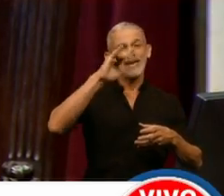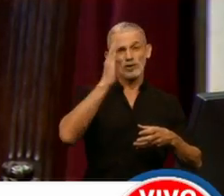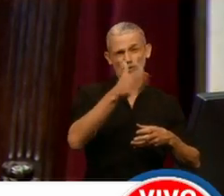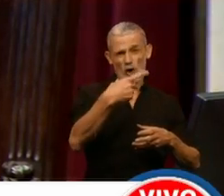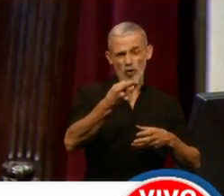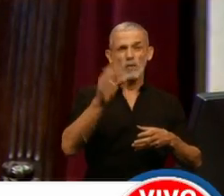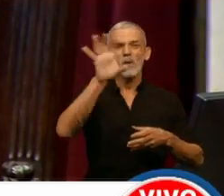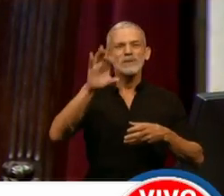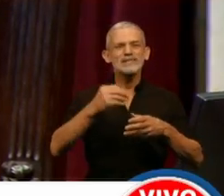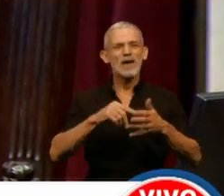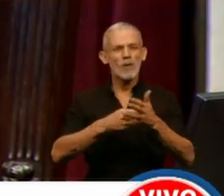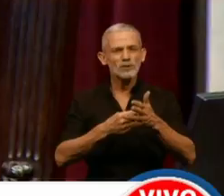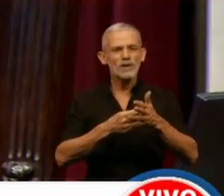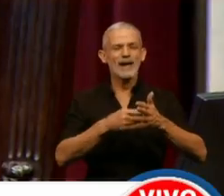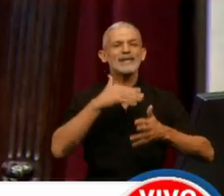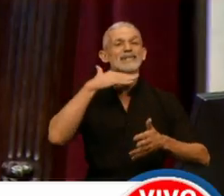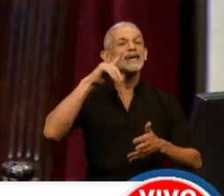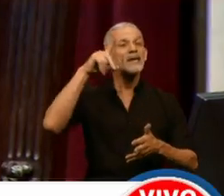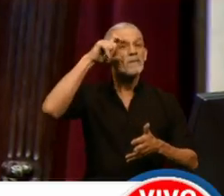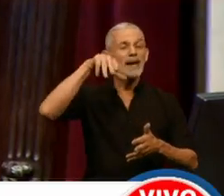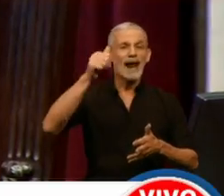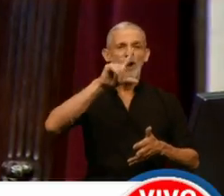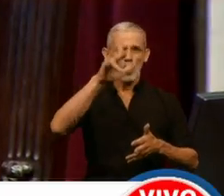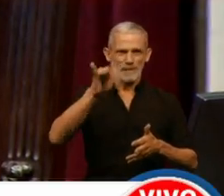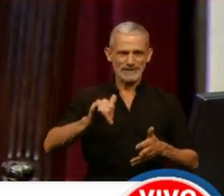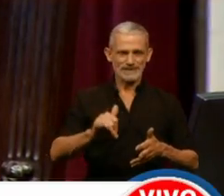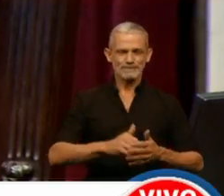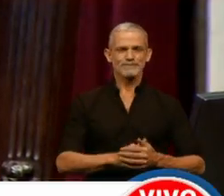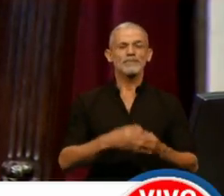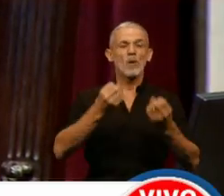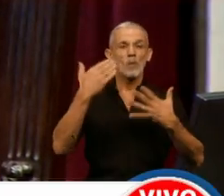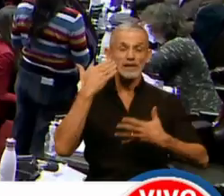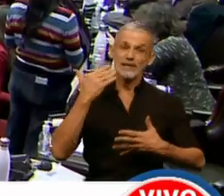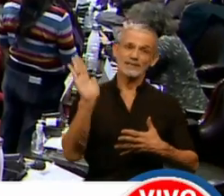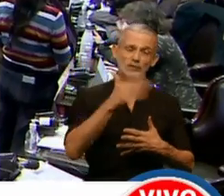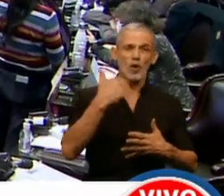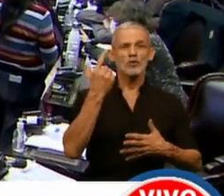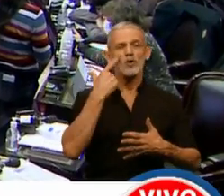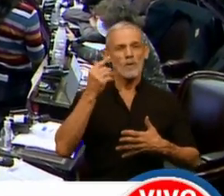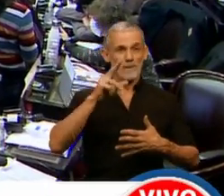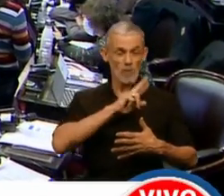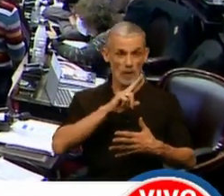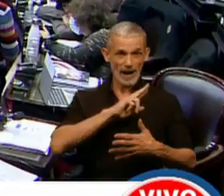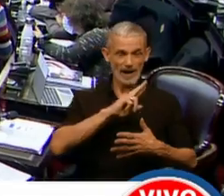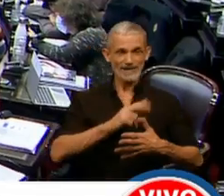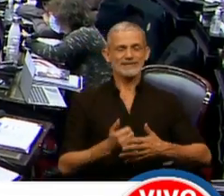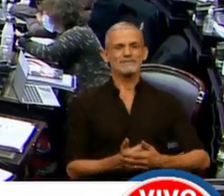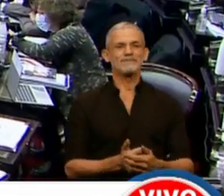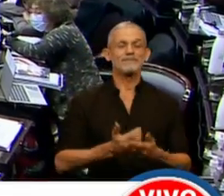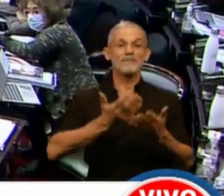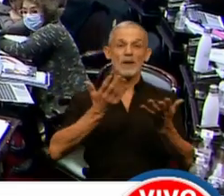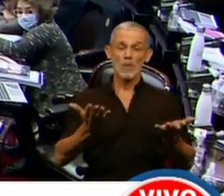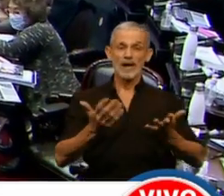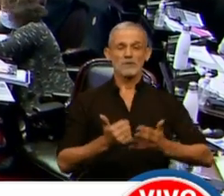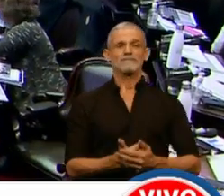gimena lópez hola buenas tardes a todos a todas bueno en